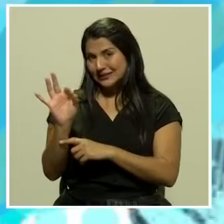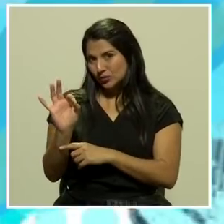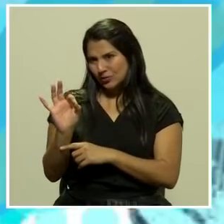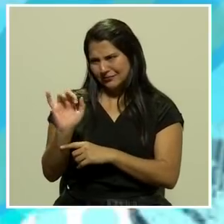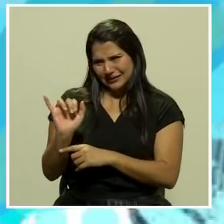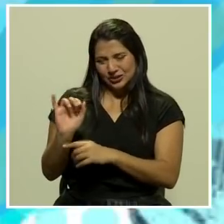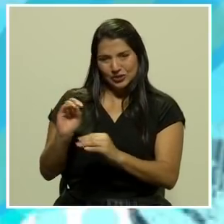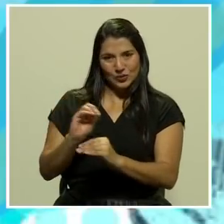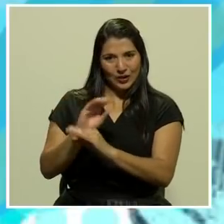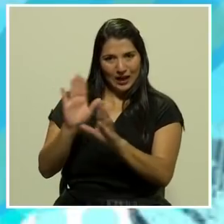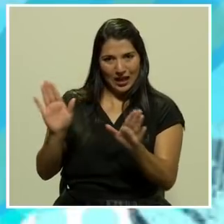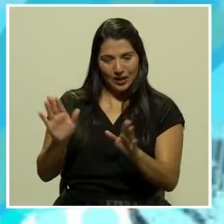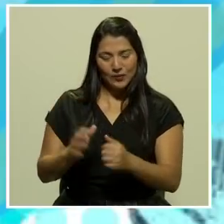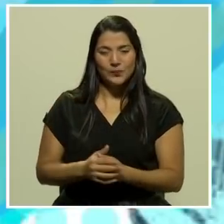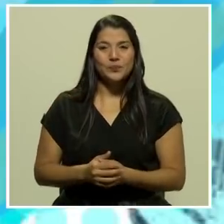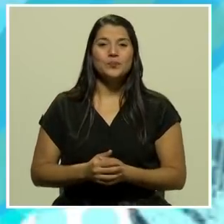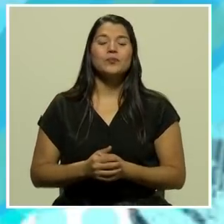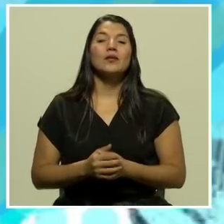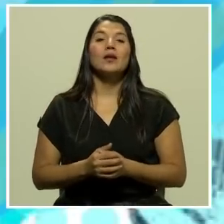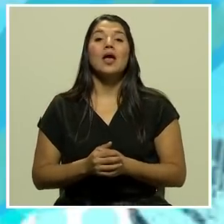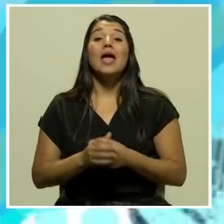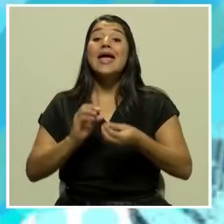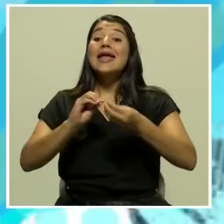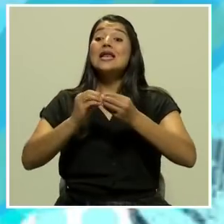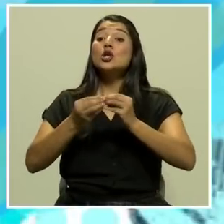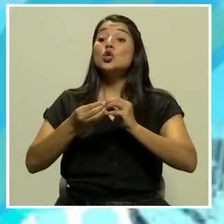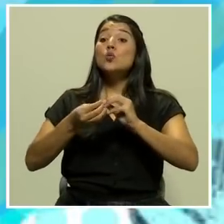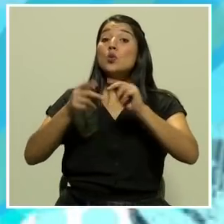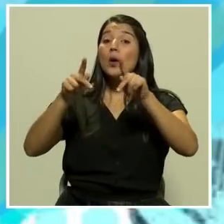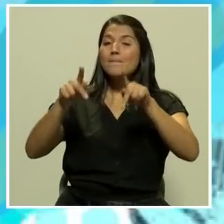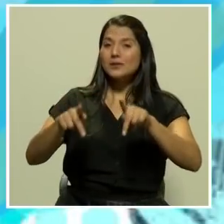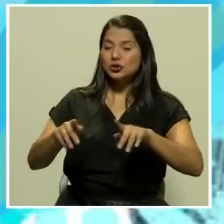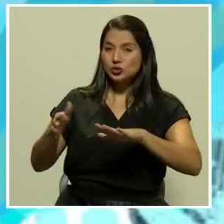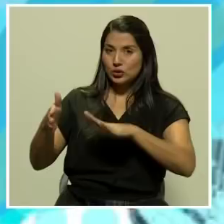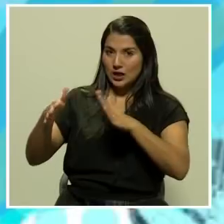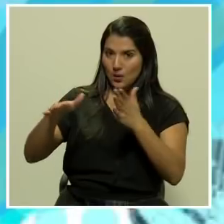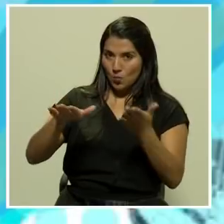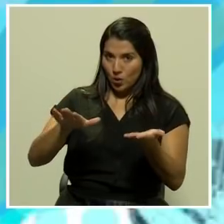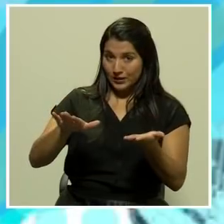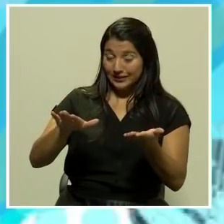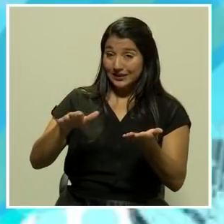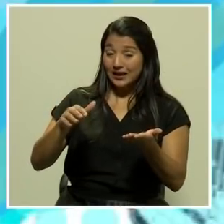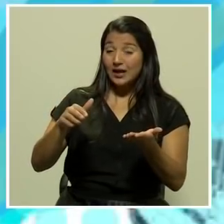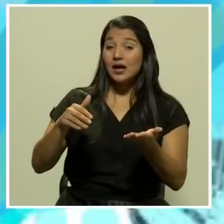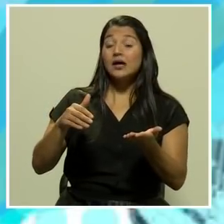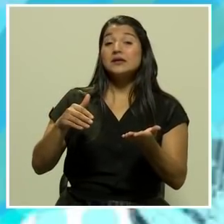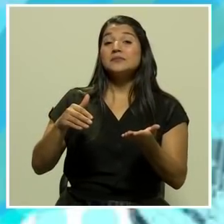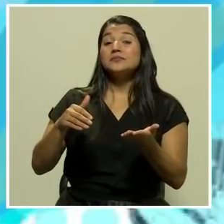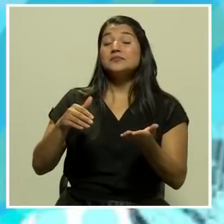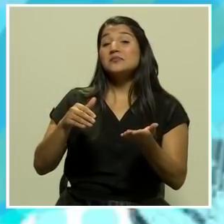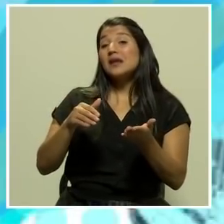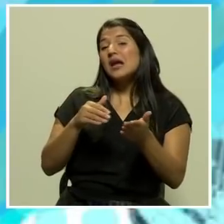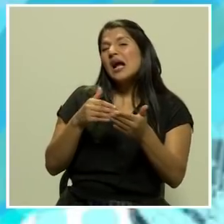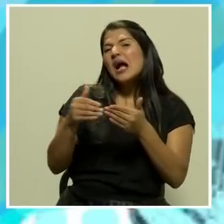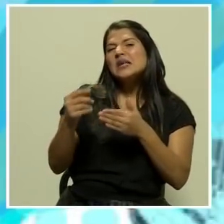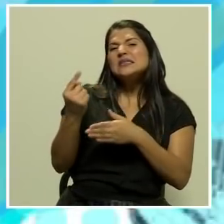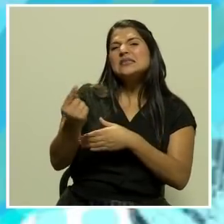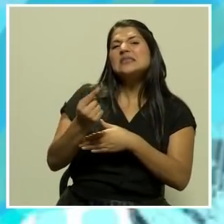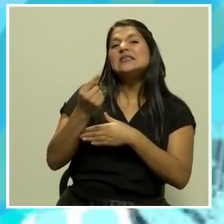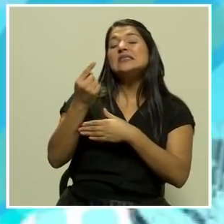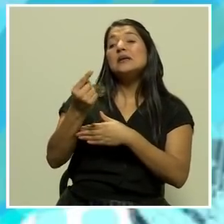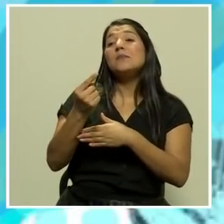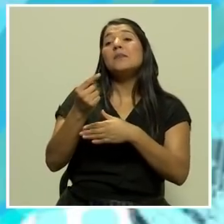diagnóstico de fallecido, cuando el paciente es egresado fallecido, en general ha sido